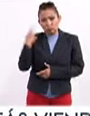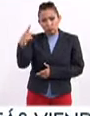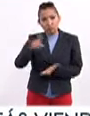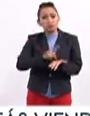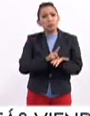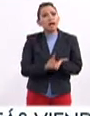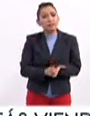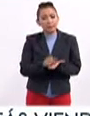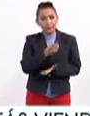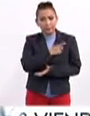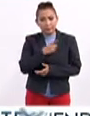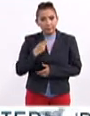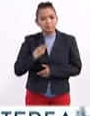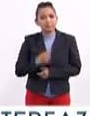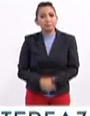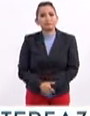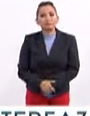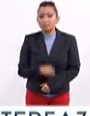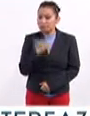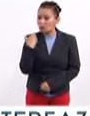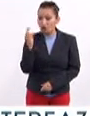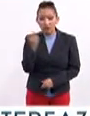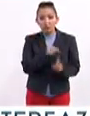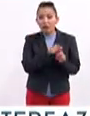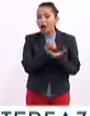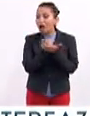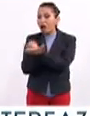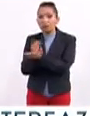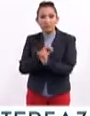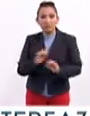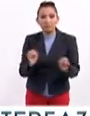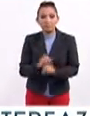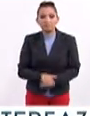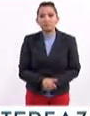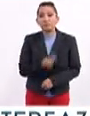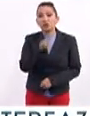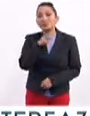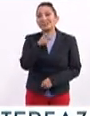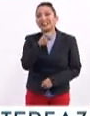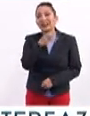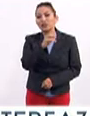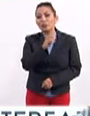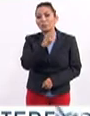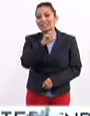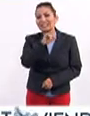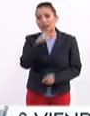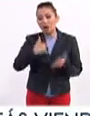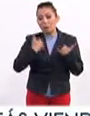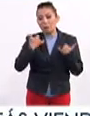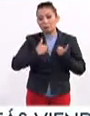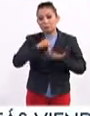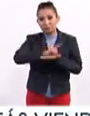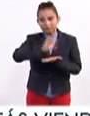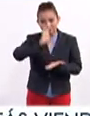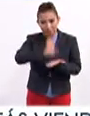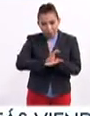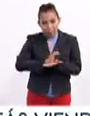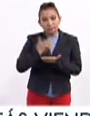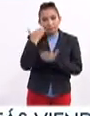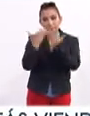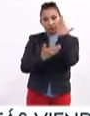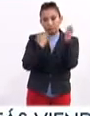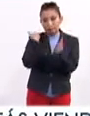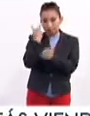derecho les corresponde, sin intermediarios. Luis Gerardo Becerra, un joven con discapacidad,